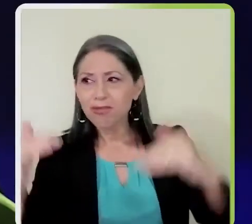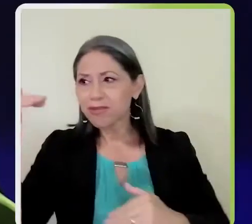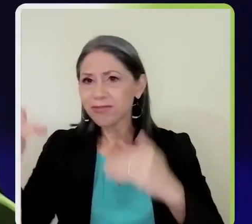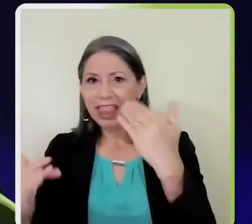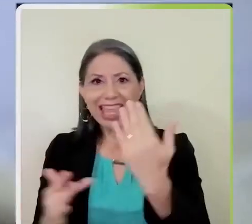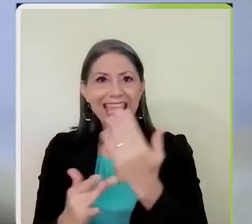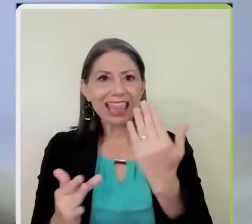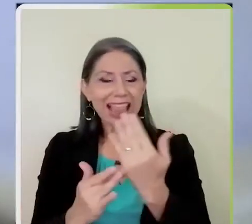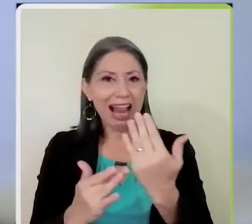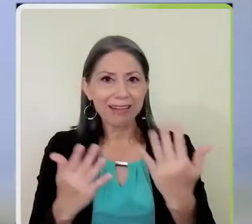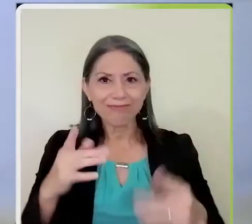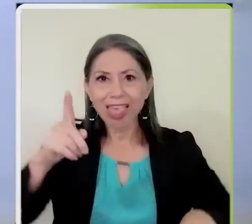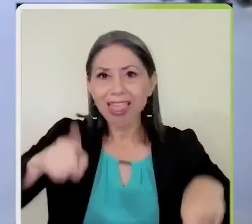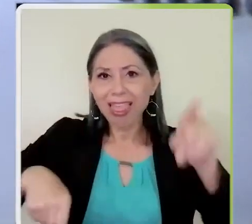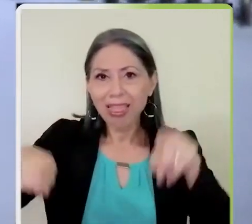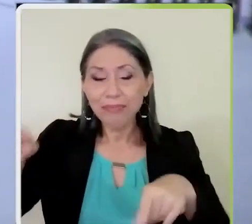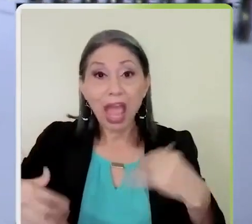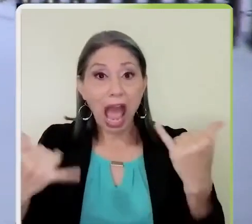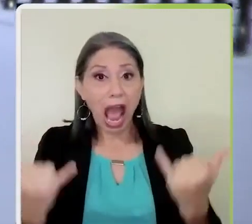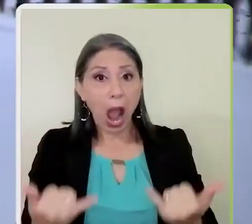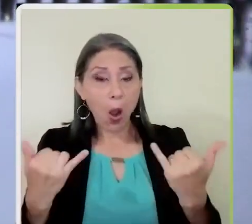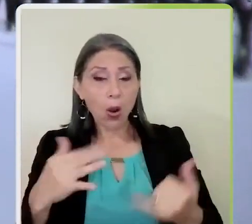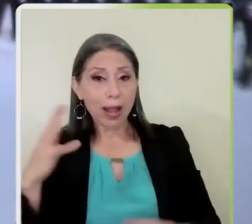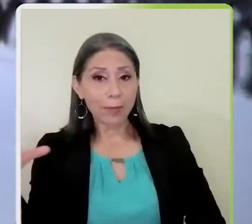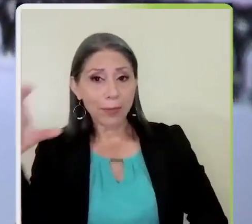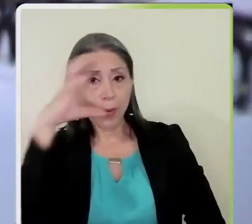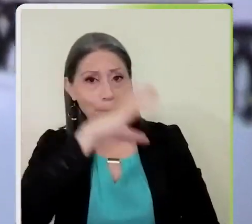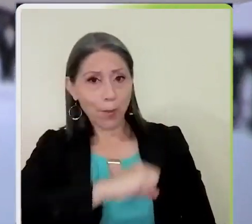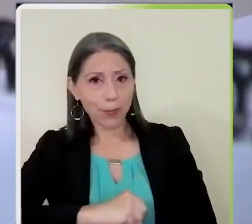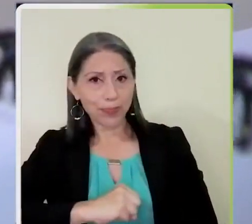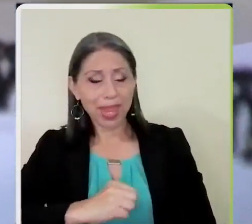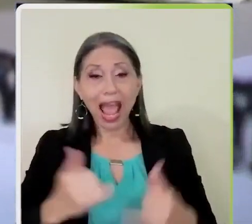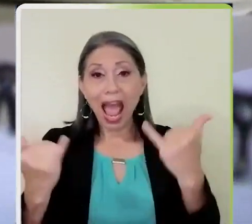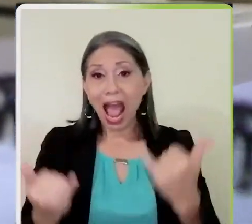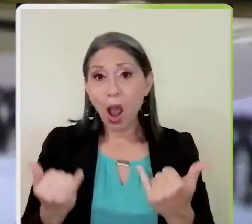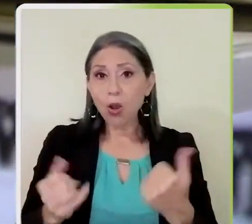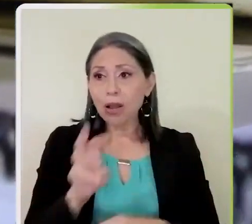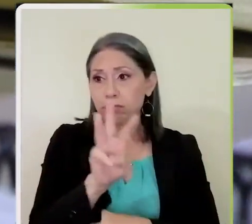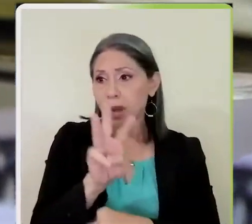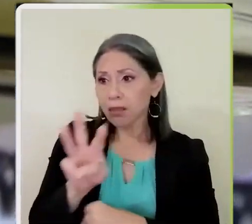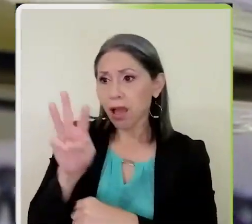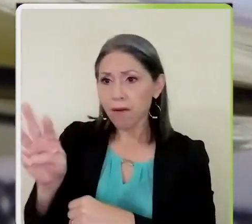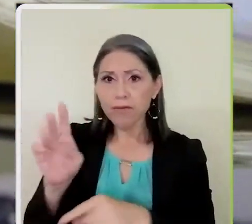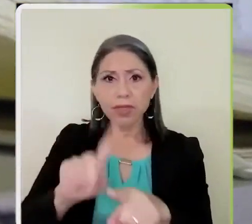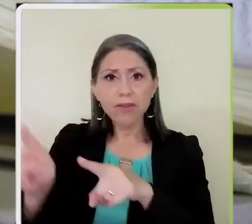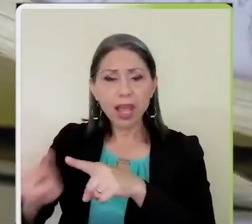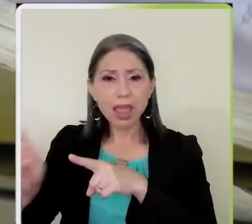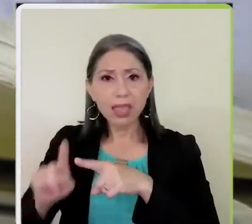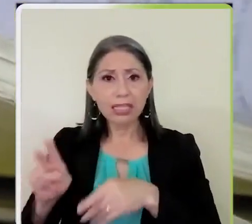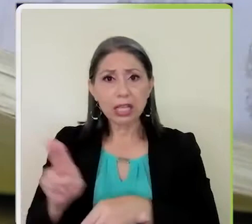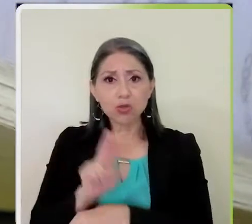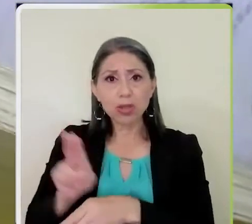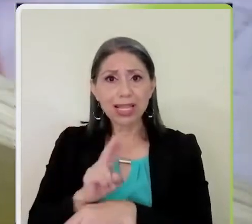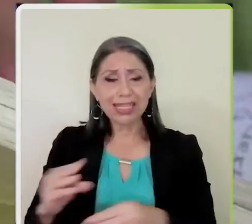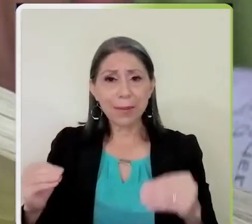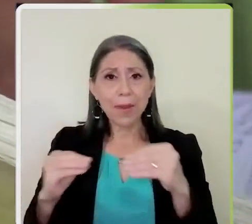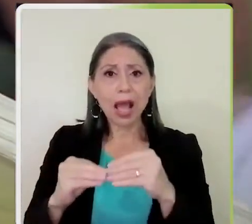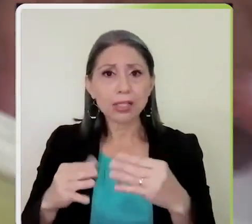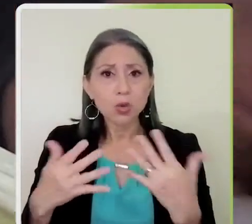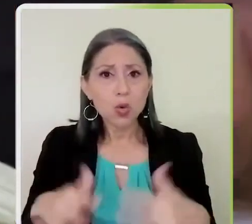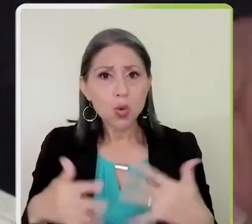es de manifiesto. Hoy las plataformas más utilizadas, muchas de ellas no son